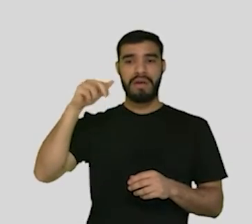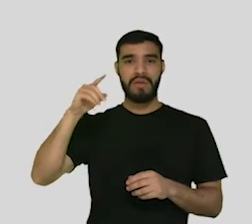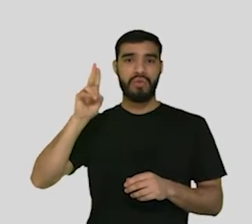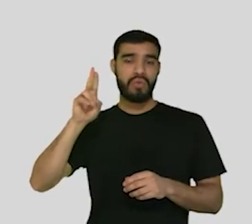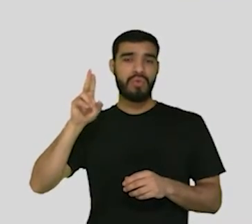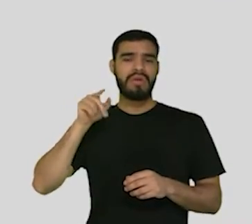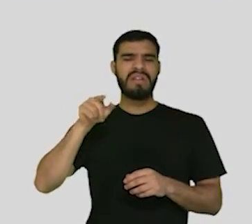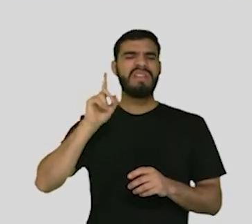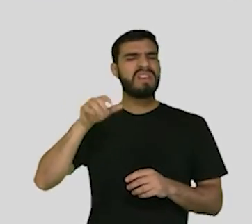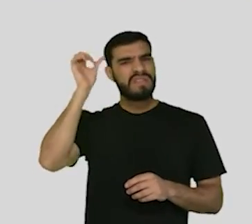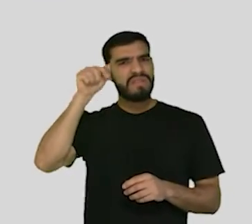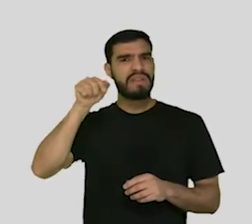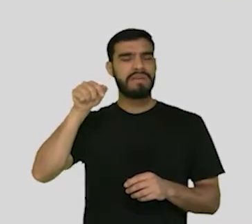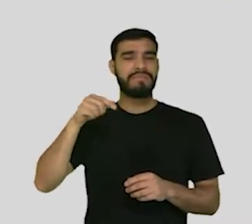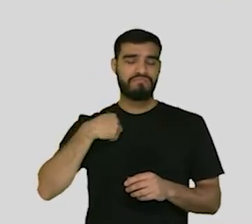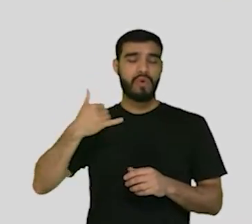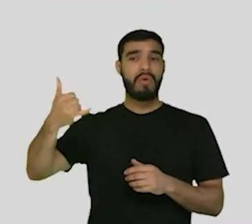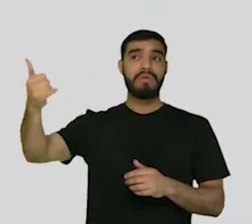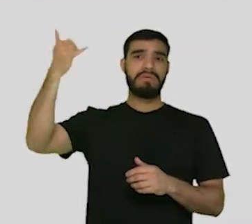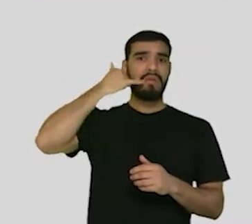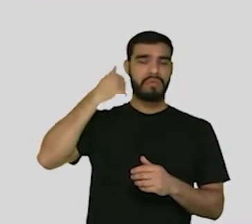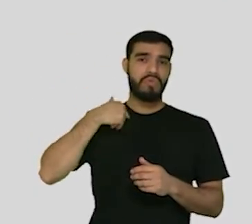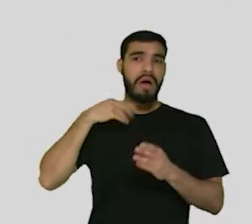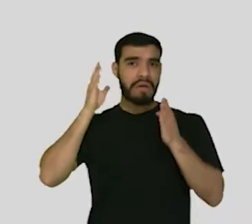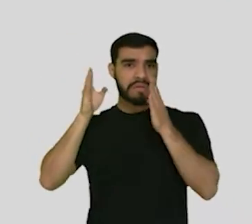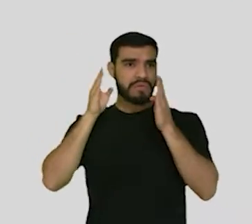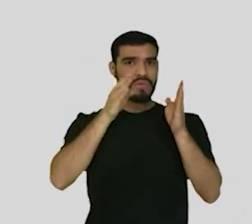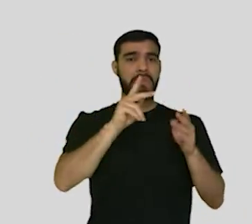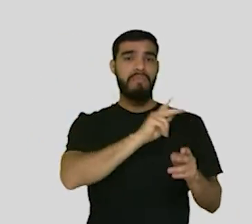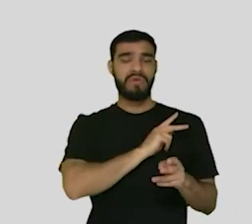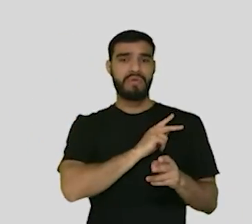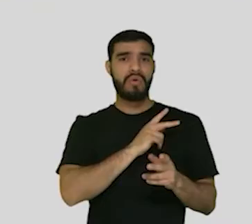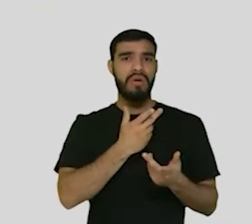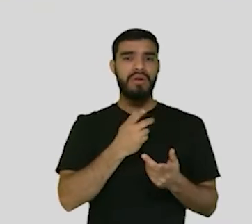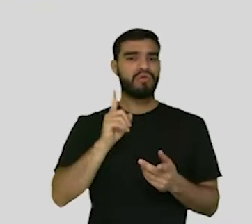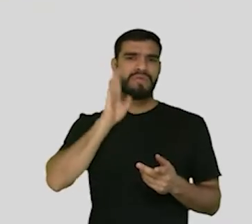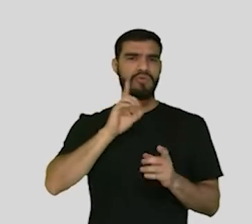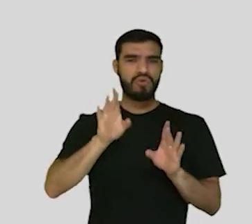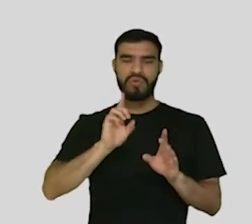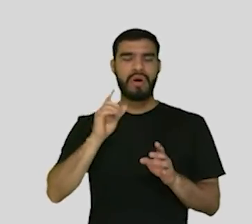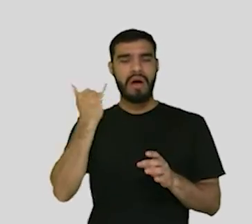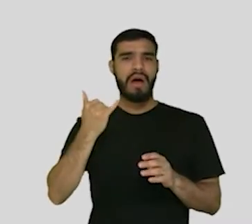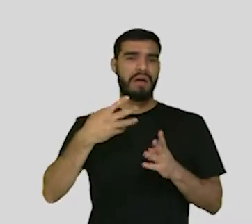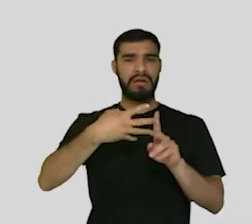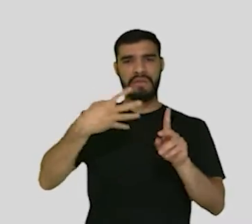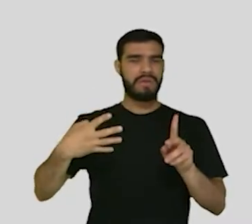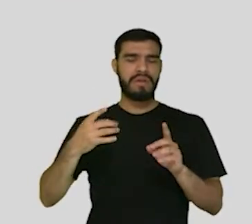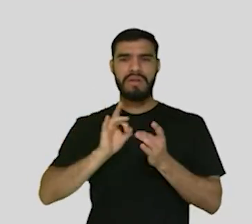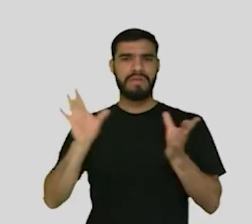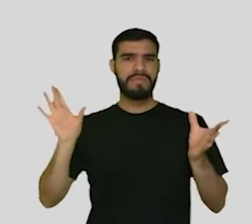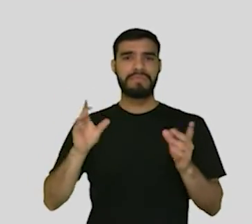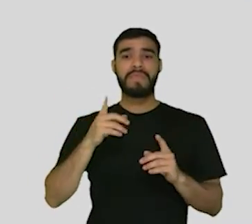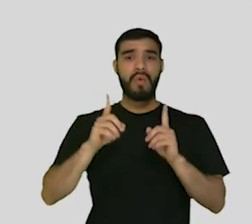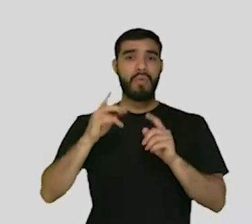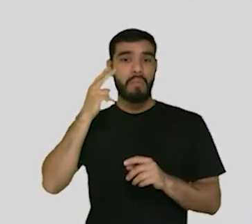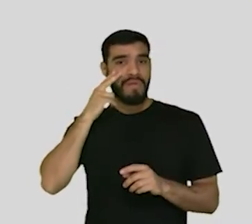Pepe. Ha o Pepe orero hendú a yepa. Tapizá, nahi lesbianante, abi LGTBI, hoy mera